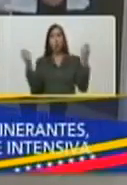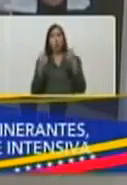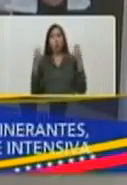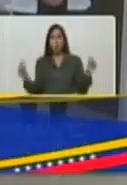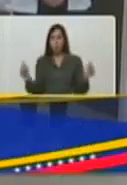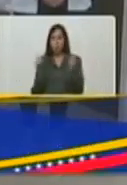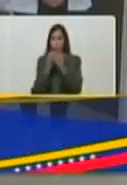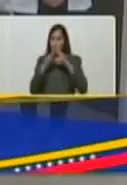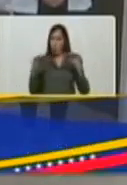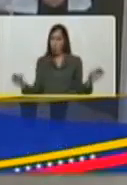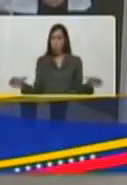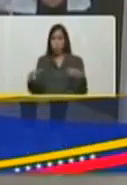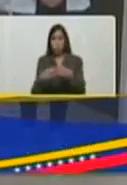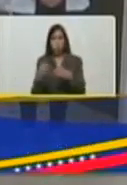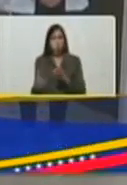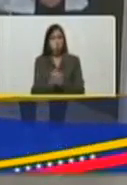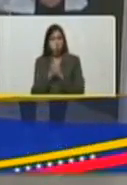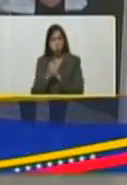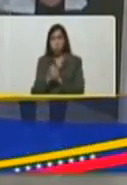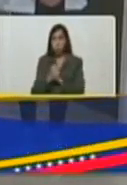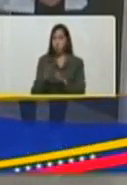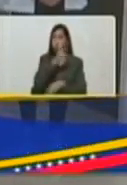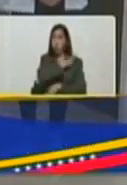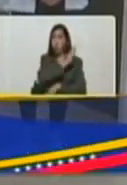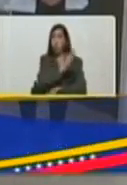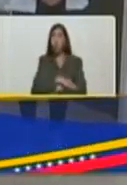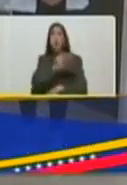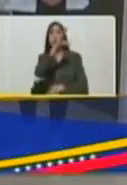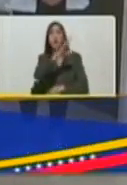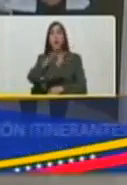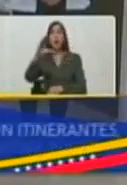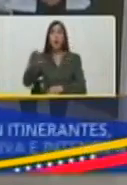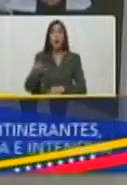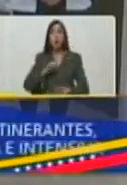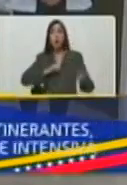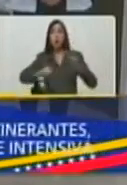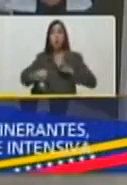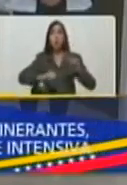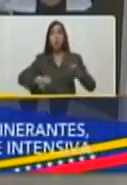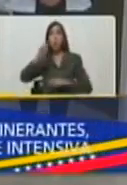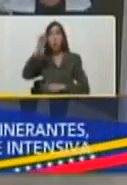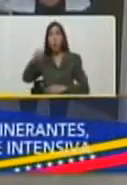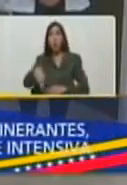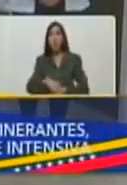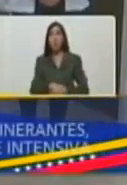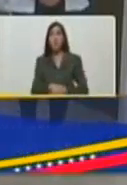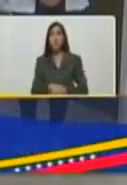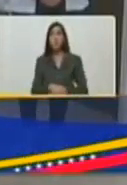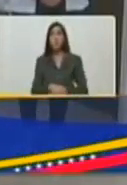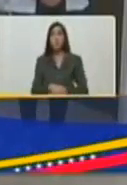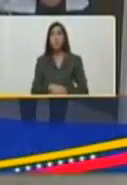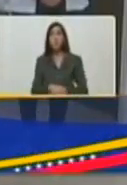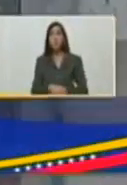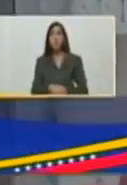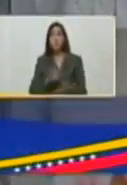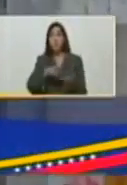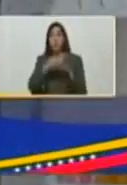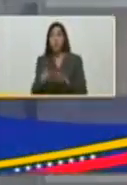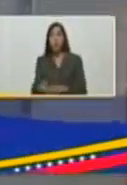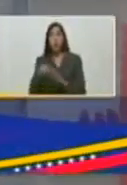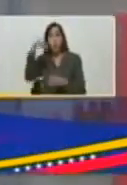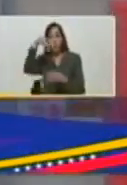todos los que son los compañeros del Sistema de Fuerzas Caribe, los compañeros de Somos Venezuela, los compañeros de Barrio Adentro 1.